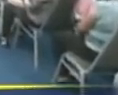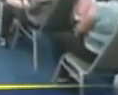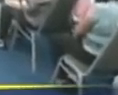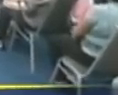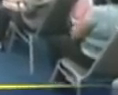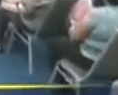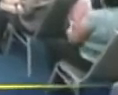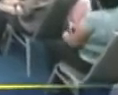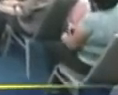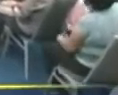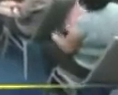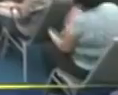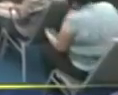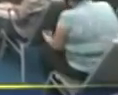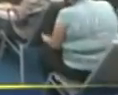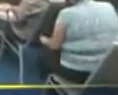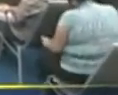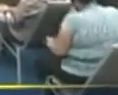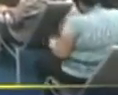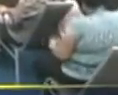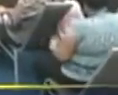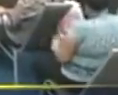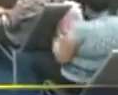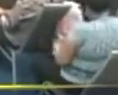Saludo a todo el pueblo de Venezuela